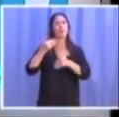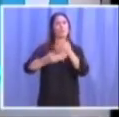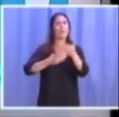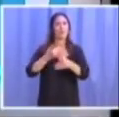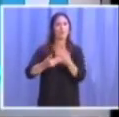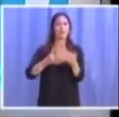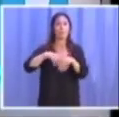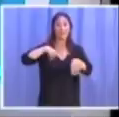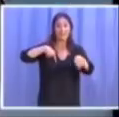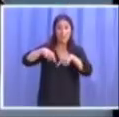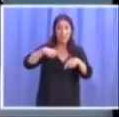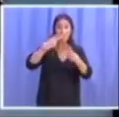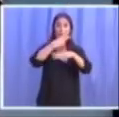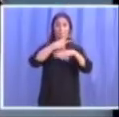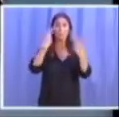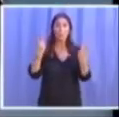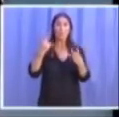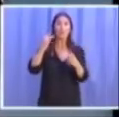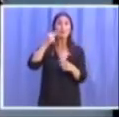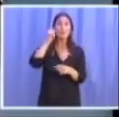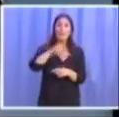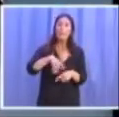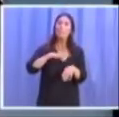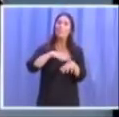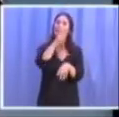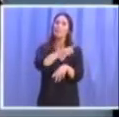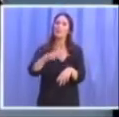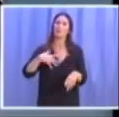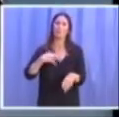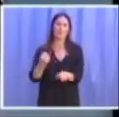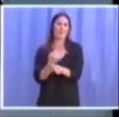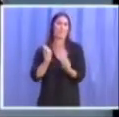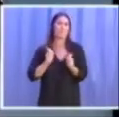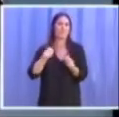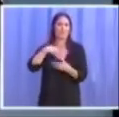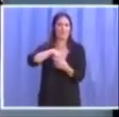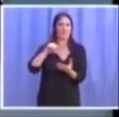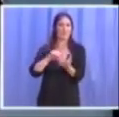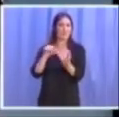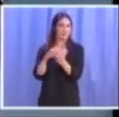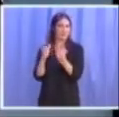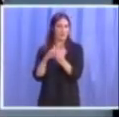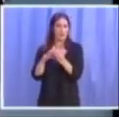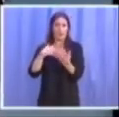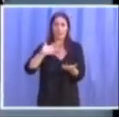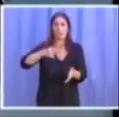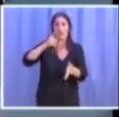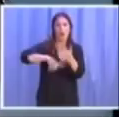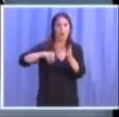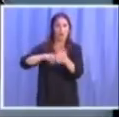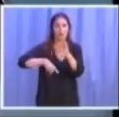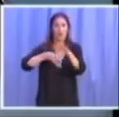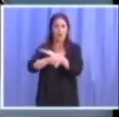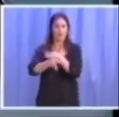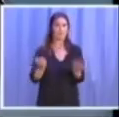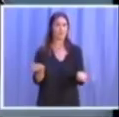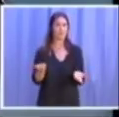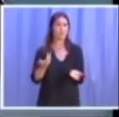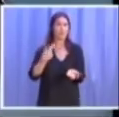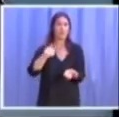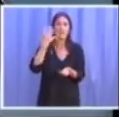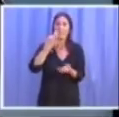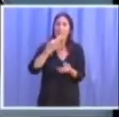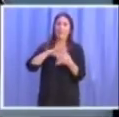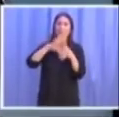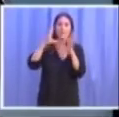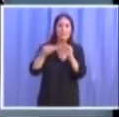falta transporte público y trabajar para que la gente pueda vivir en Granada y pueda tener alquileres asequibles? Y por último, es que hay que